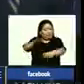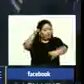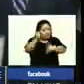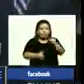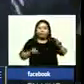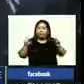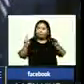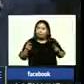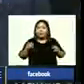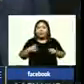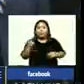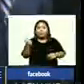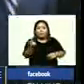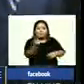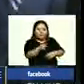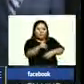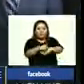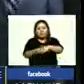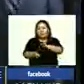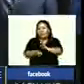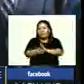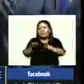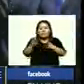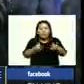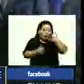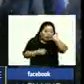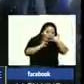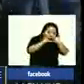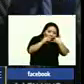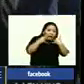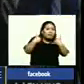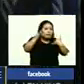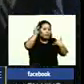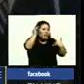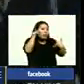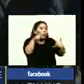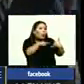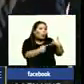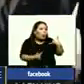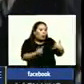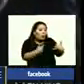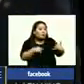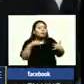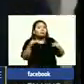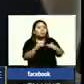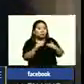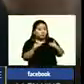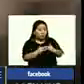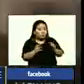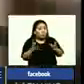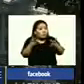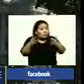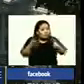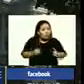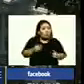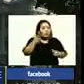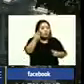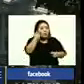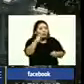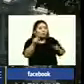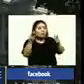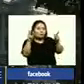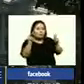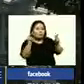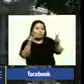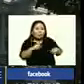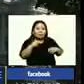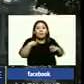legisladores no solo quieren tener acceso a la conversación de Trump con su par ucraniano, sino que van, además, tras aquellas sostenidas con el